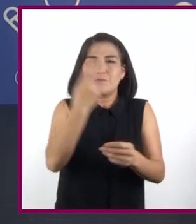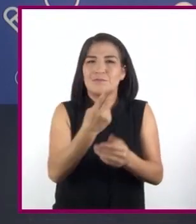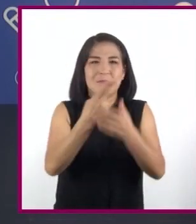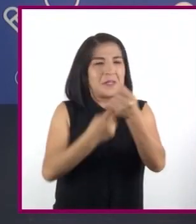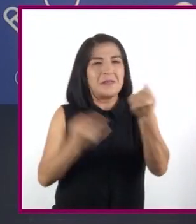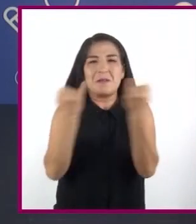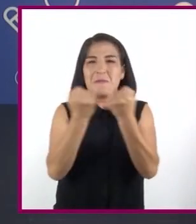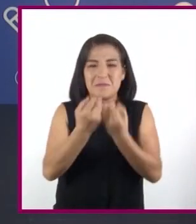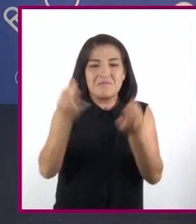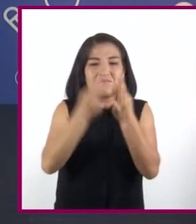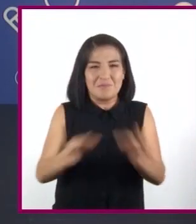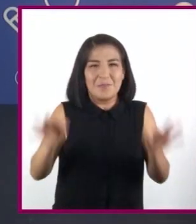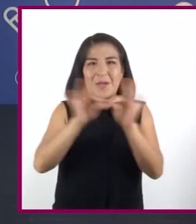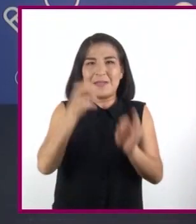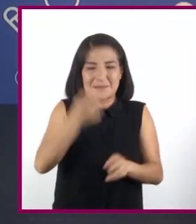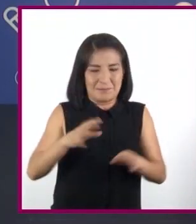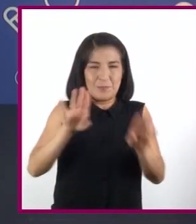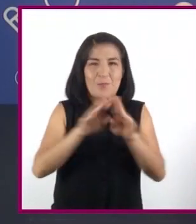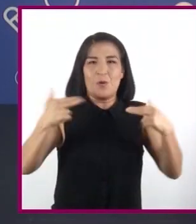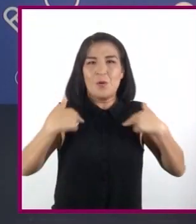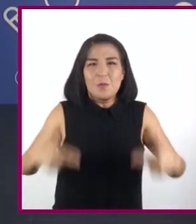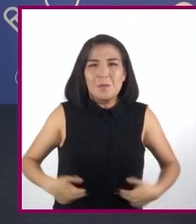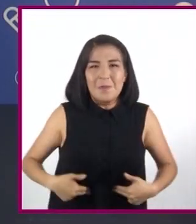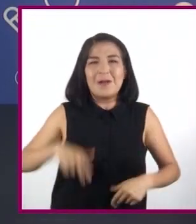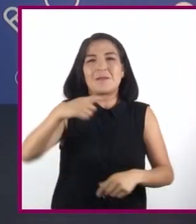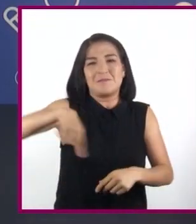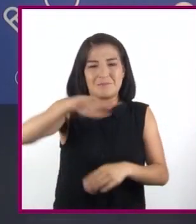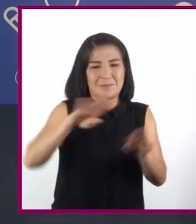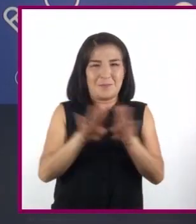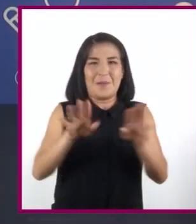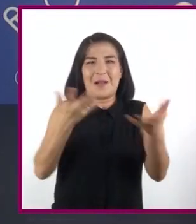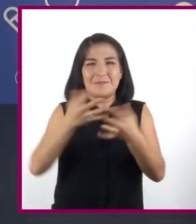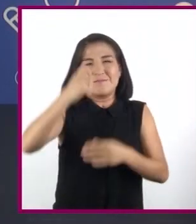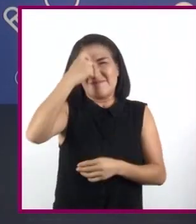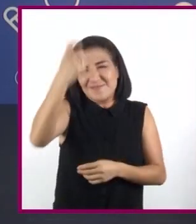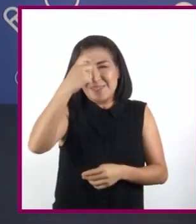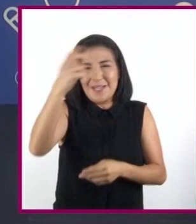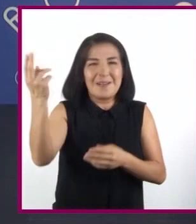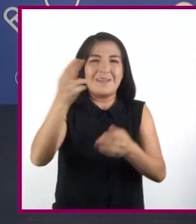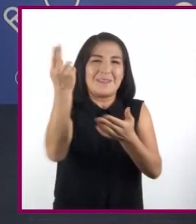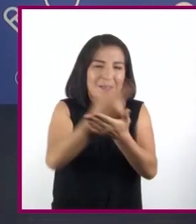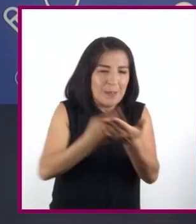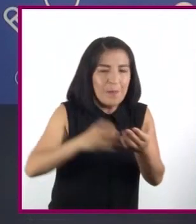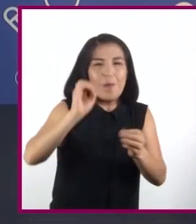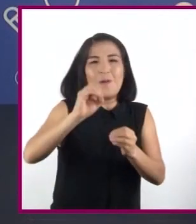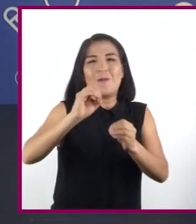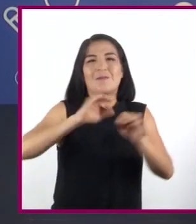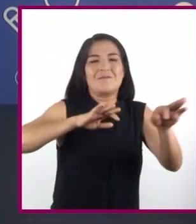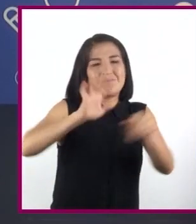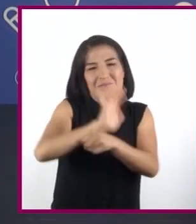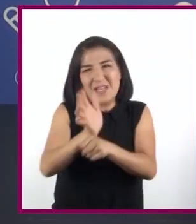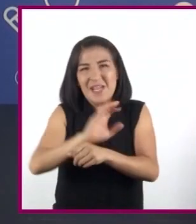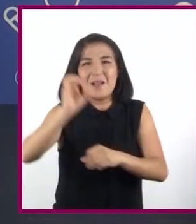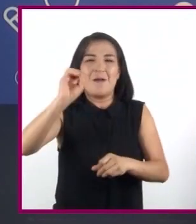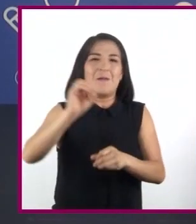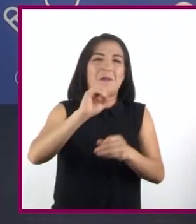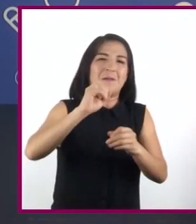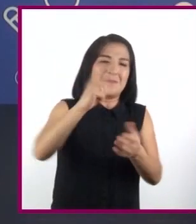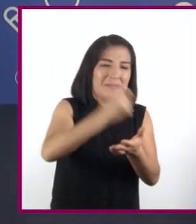papel importante en la humanidad, ya que los autores de estos textos siempre parten por imaginar cómo sería el mundo en el